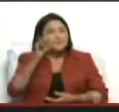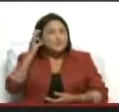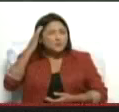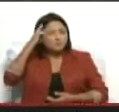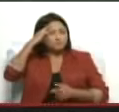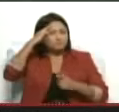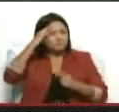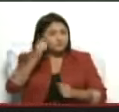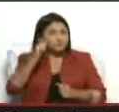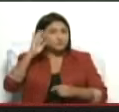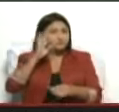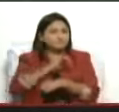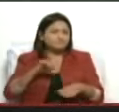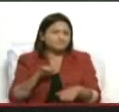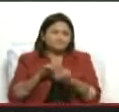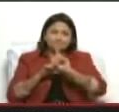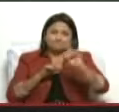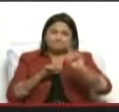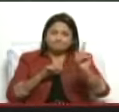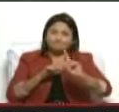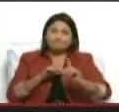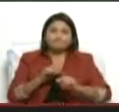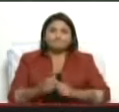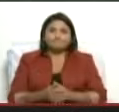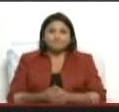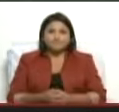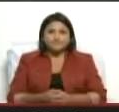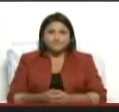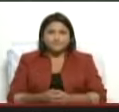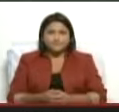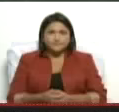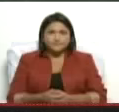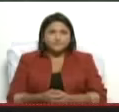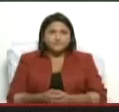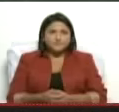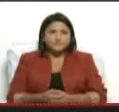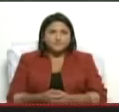militar no lo era porque si fuese así entonces